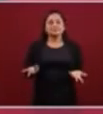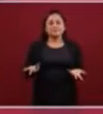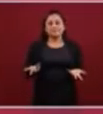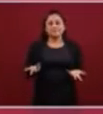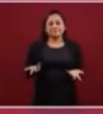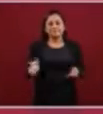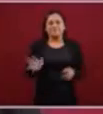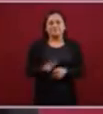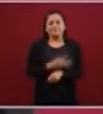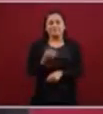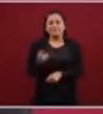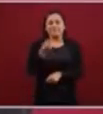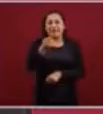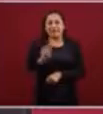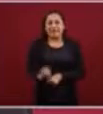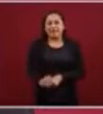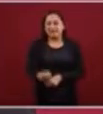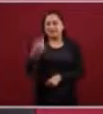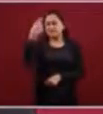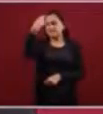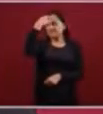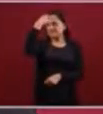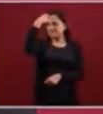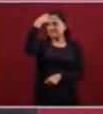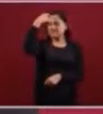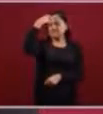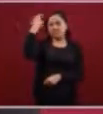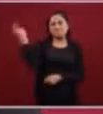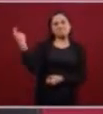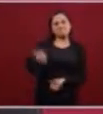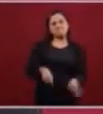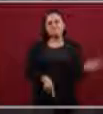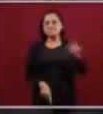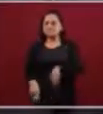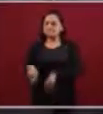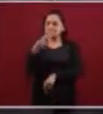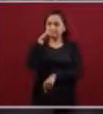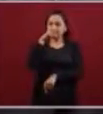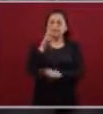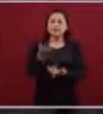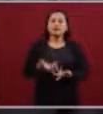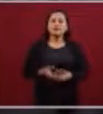sale esa mentalidad autoritaria